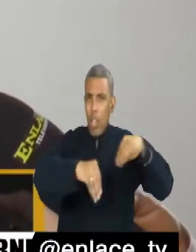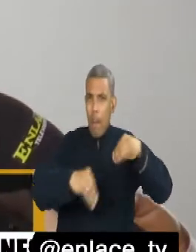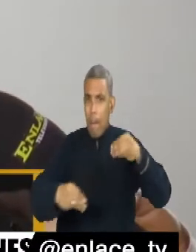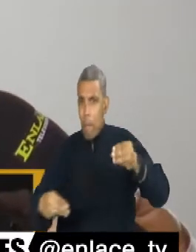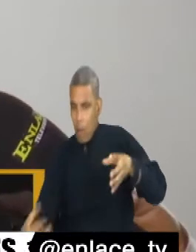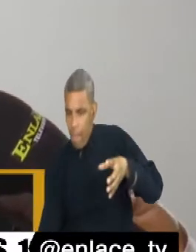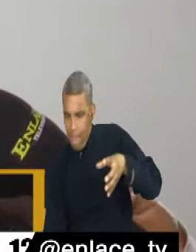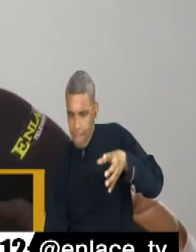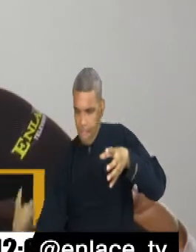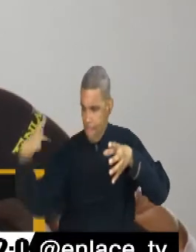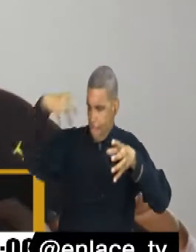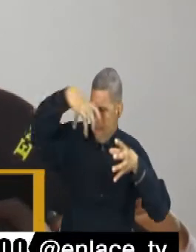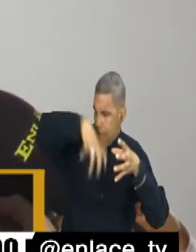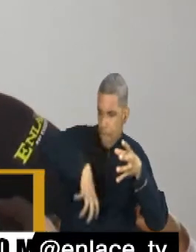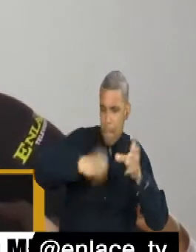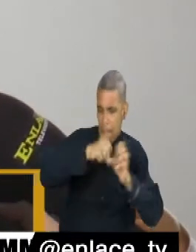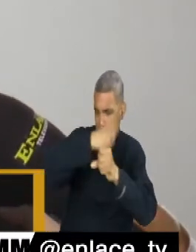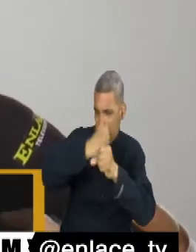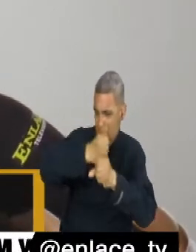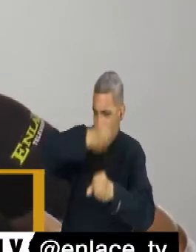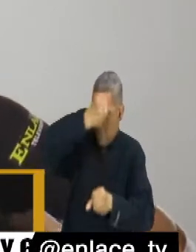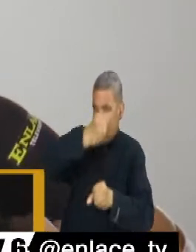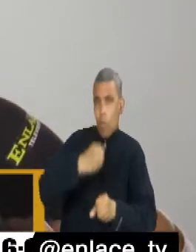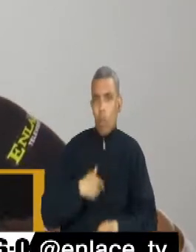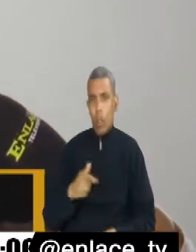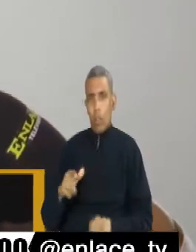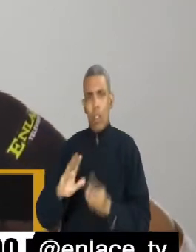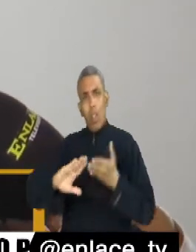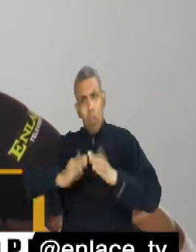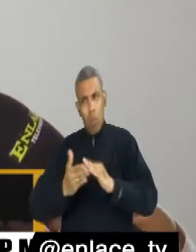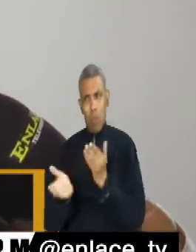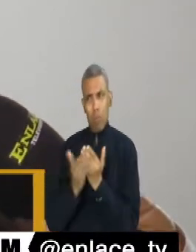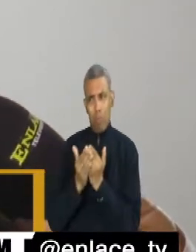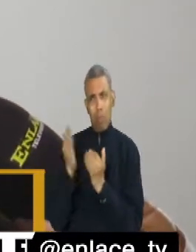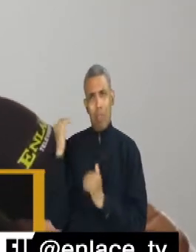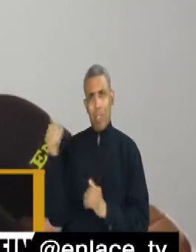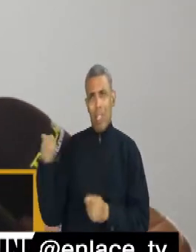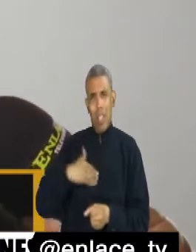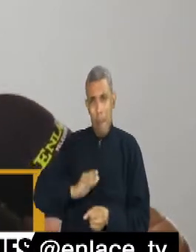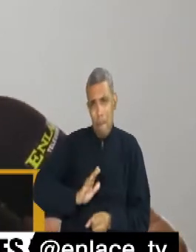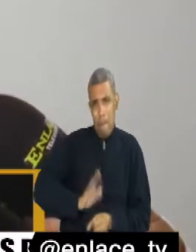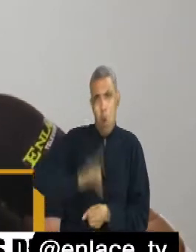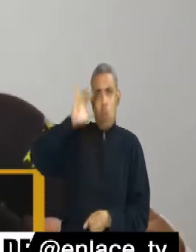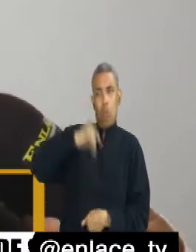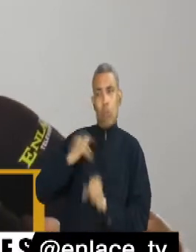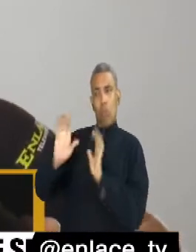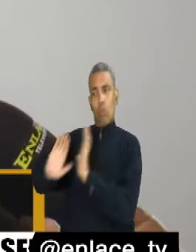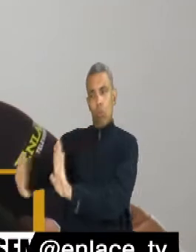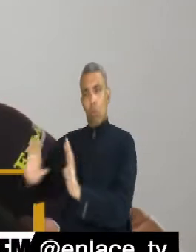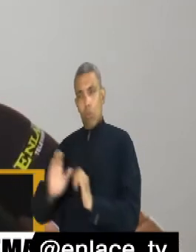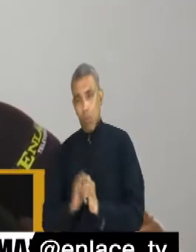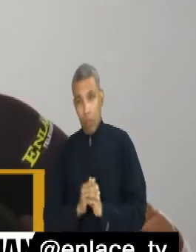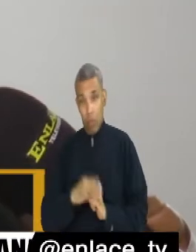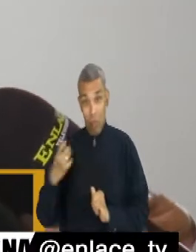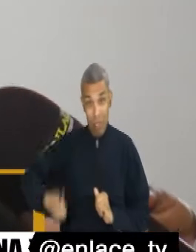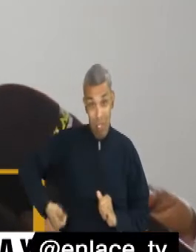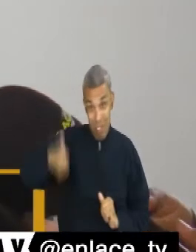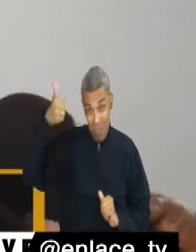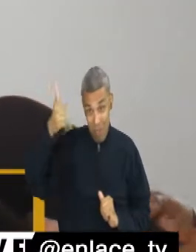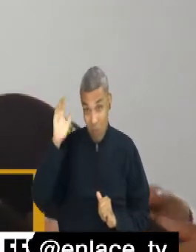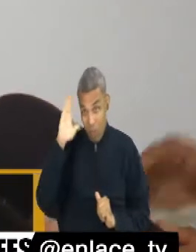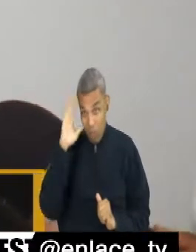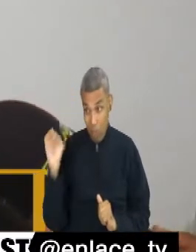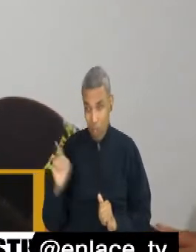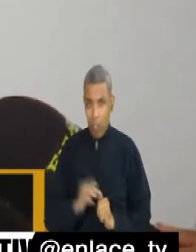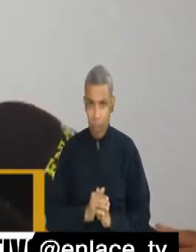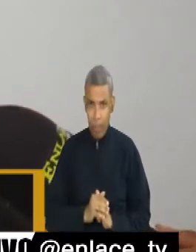tenido comportamientos agresivos, no solamente con el animal, sino con demás personas. El mayor Javier Alvear, comandante encargado de la